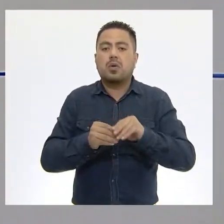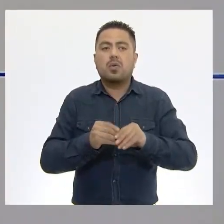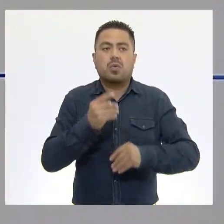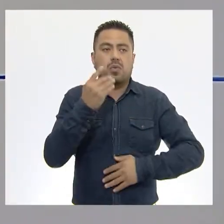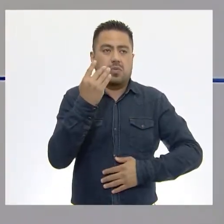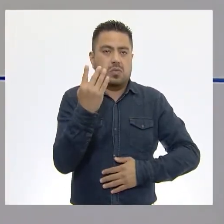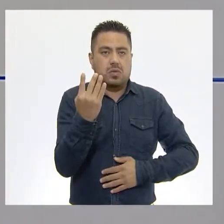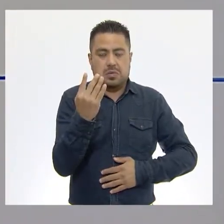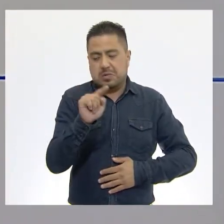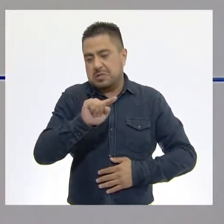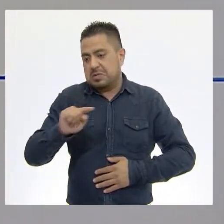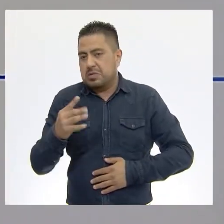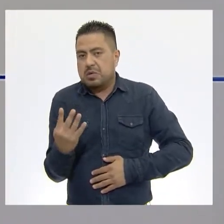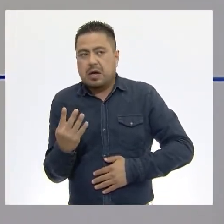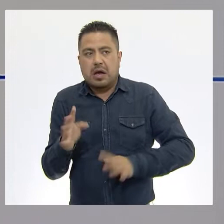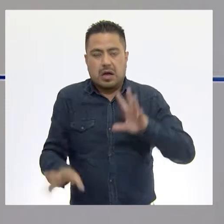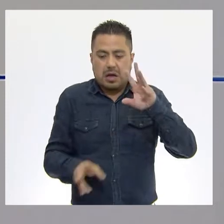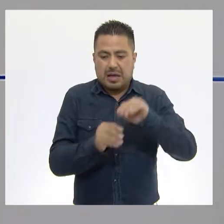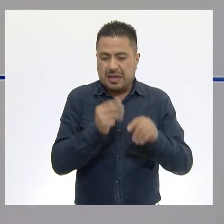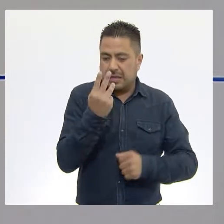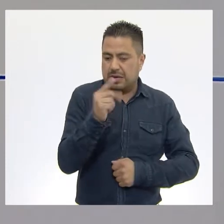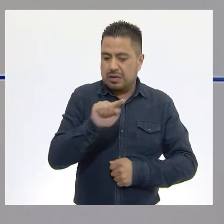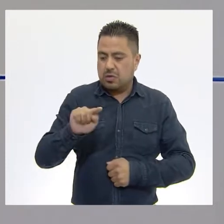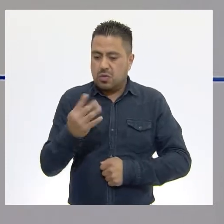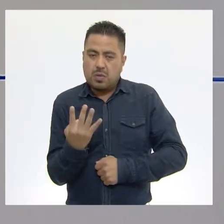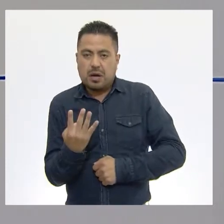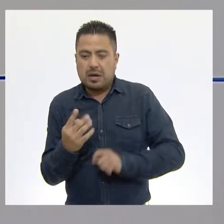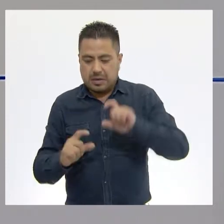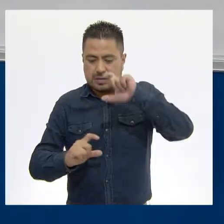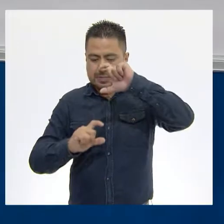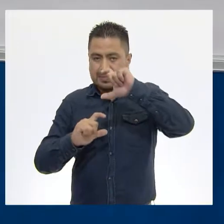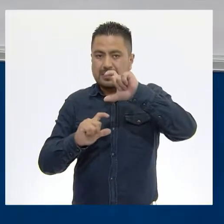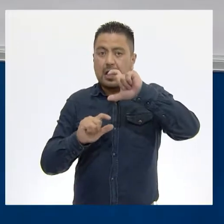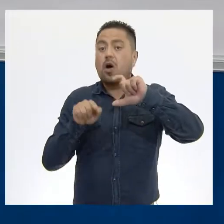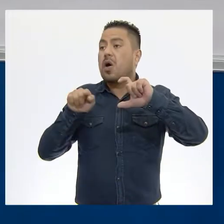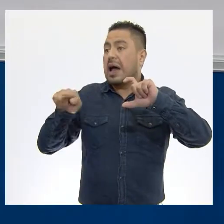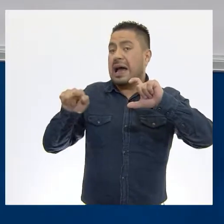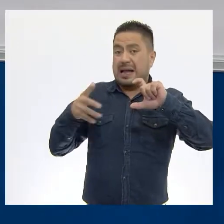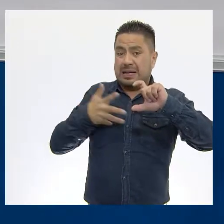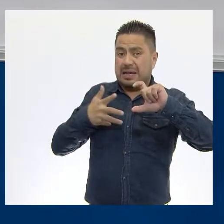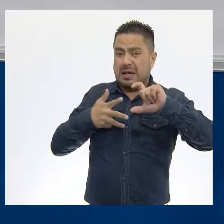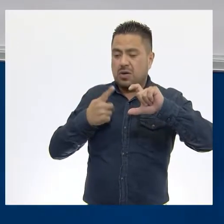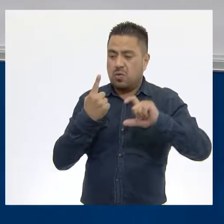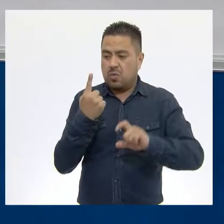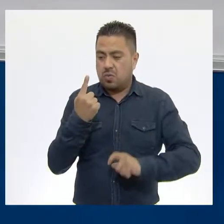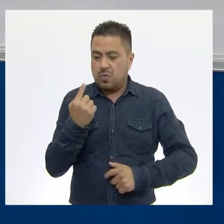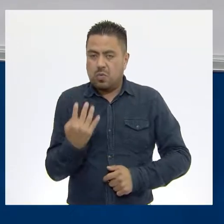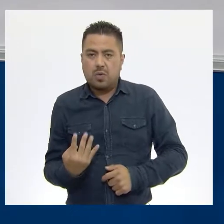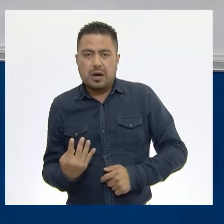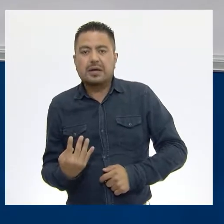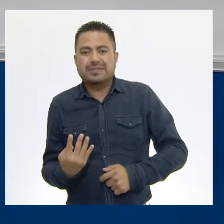4/4, teníamos localizado en la recta 3/4 y aquí teníamos un cuarto.